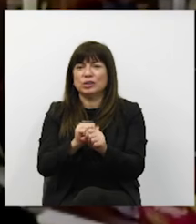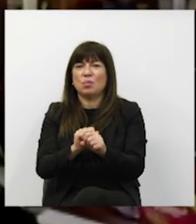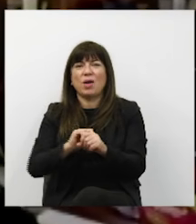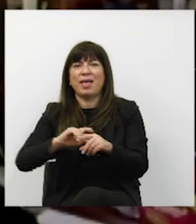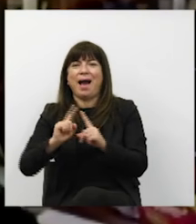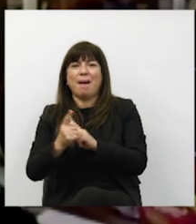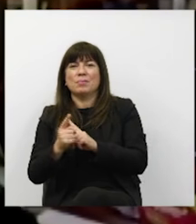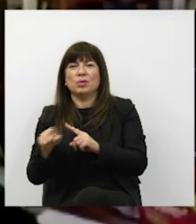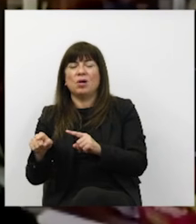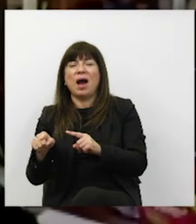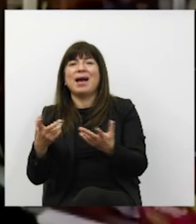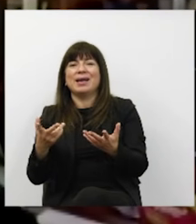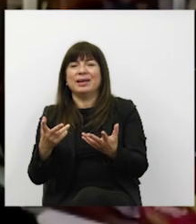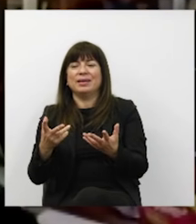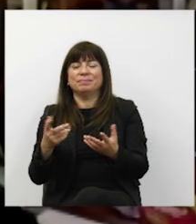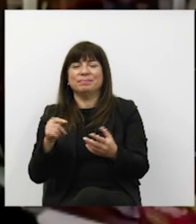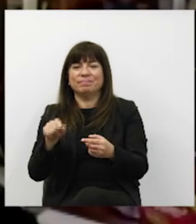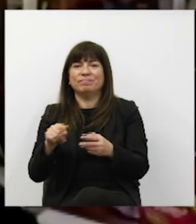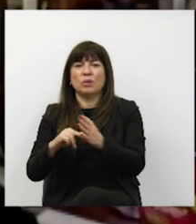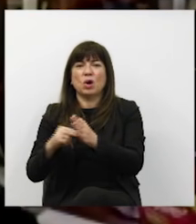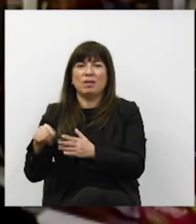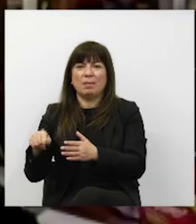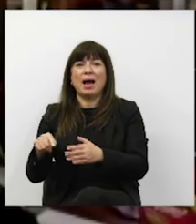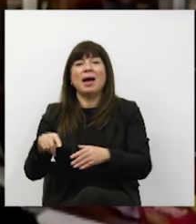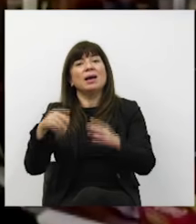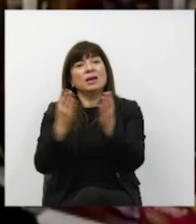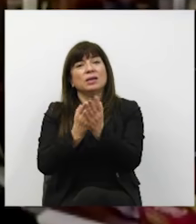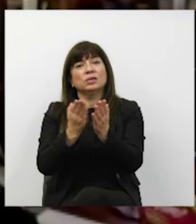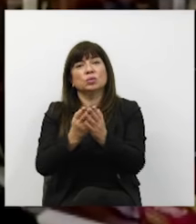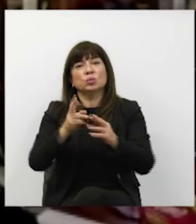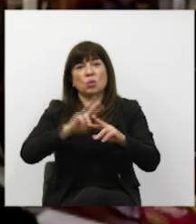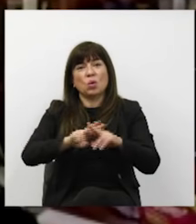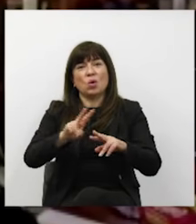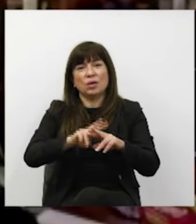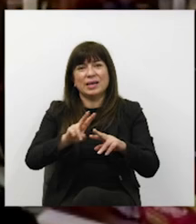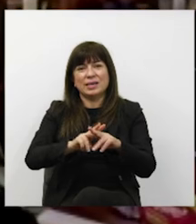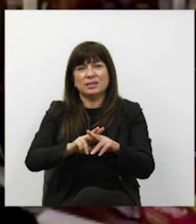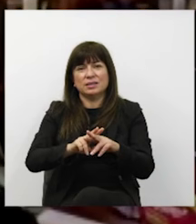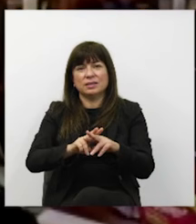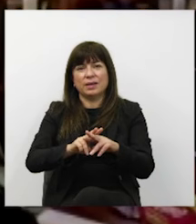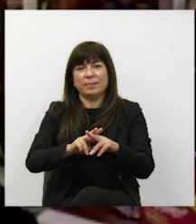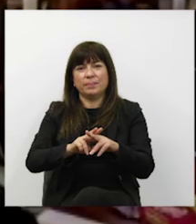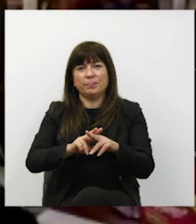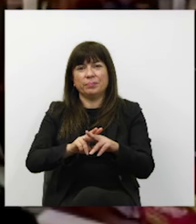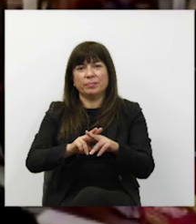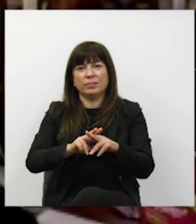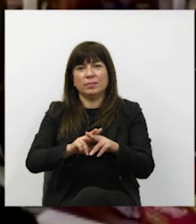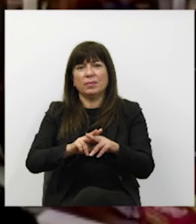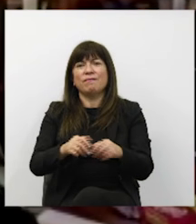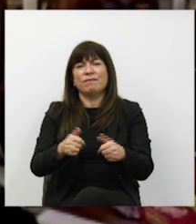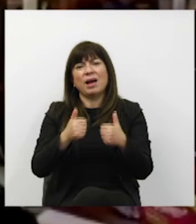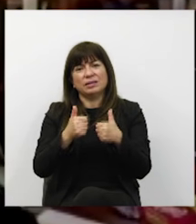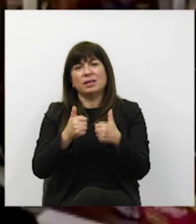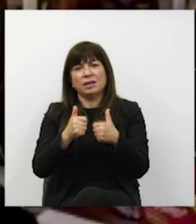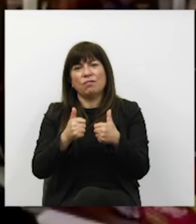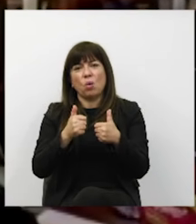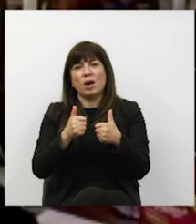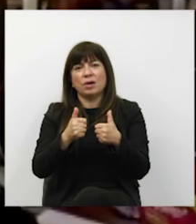ahí hay un salto en el costo. El estudio que se hizo, creo que lo hizo Bergoin, no sé quién lo hizo, era bastante